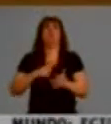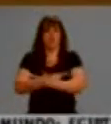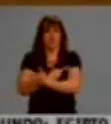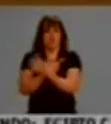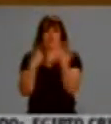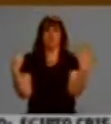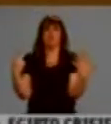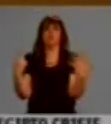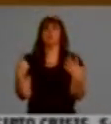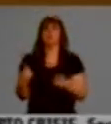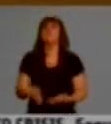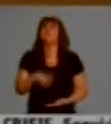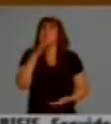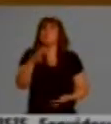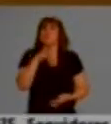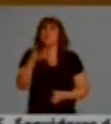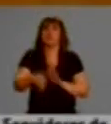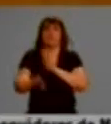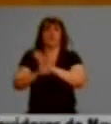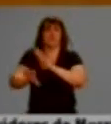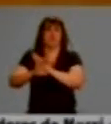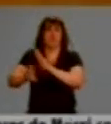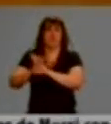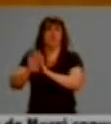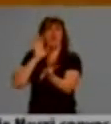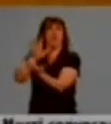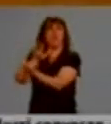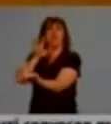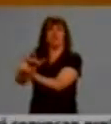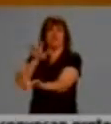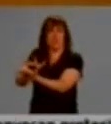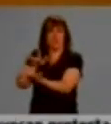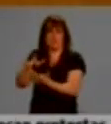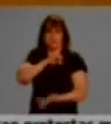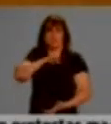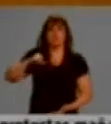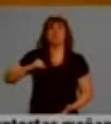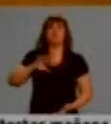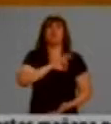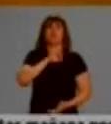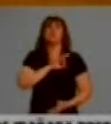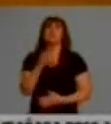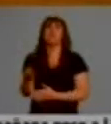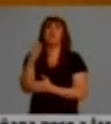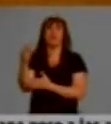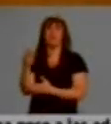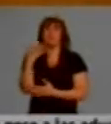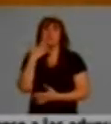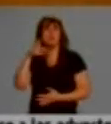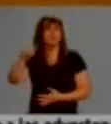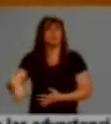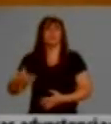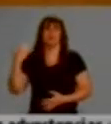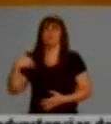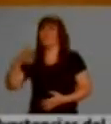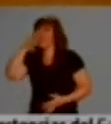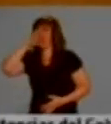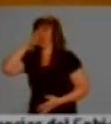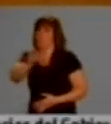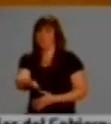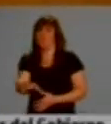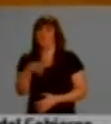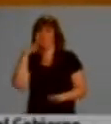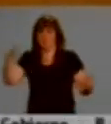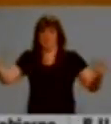sexta, ¿por qué mantuvo usted la comunicación personal con el señor Bárcenas cuando éste ya estaba imputado por su